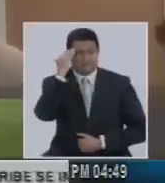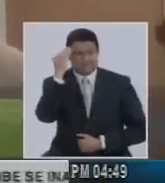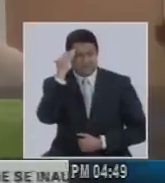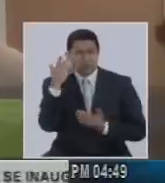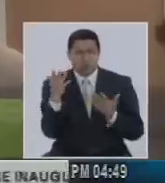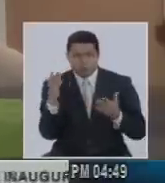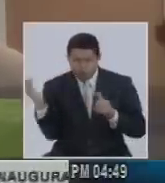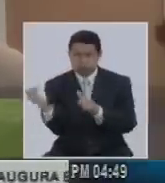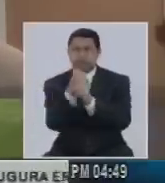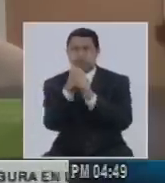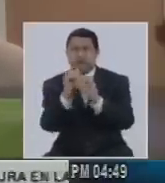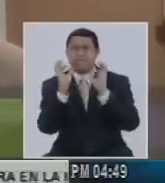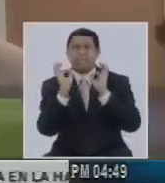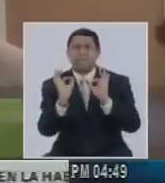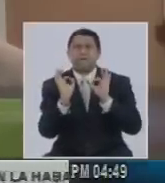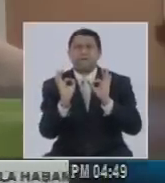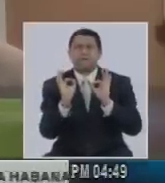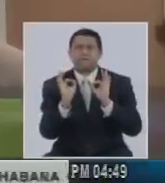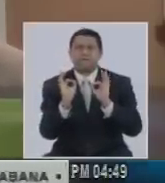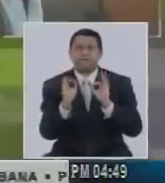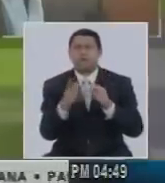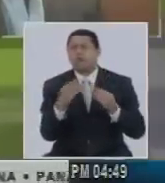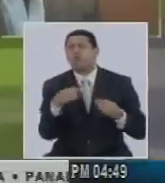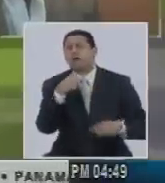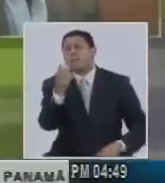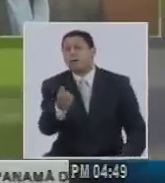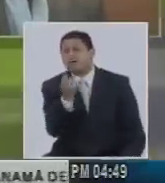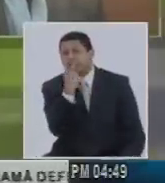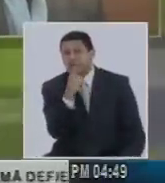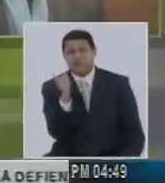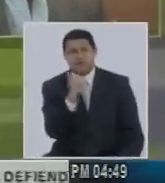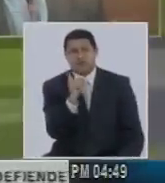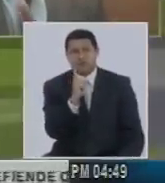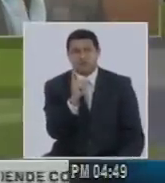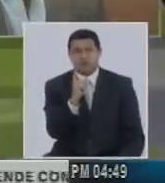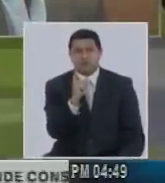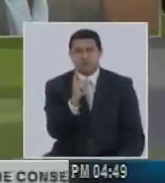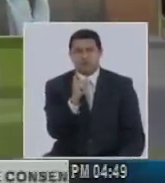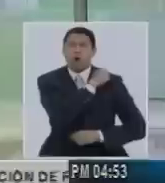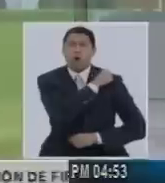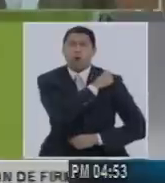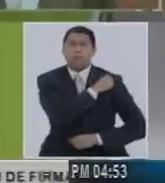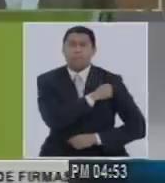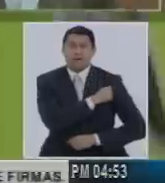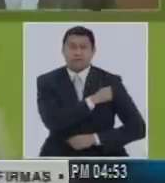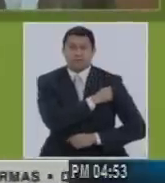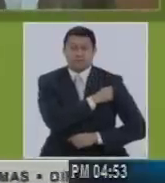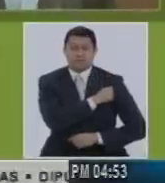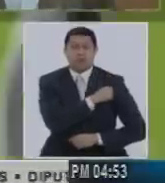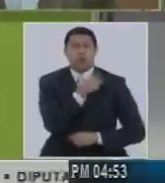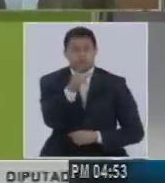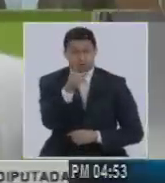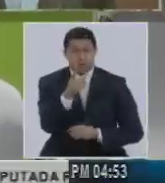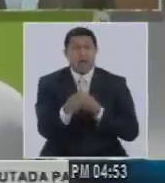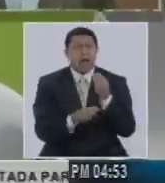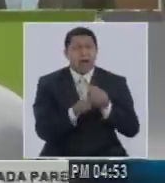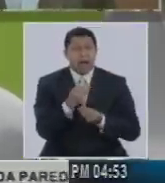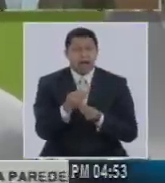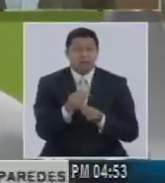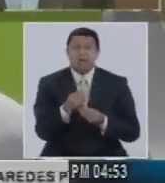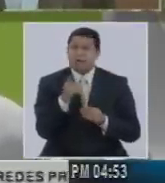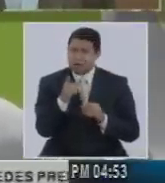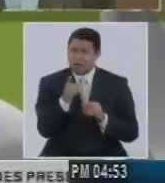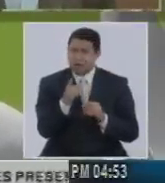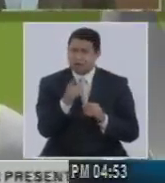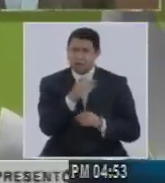es el diagnóstico preciso y cuál es el tratamiento, no enfocarnos en la causa. El procedimiento que usted realiza es un